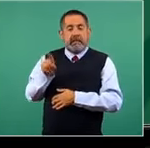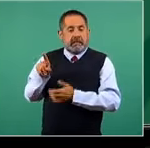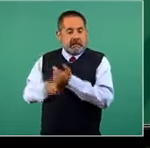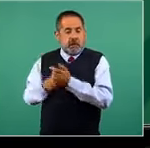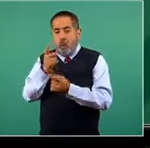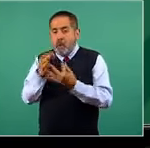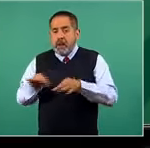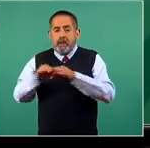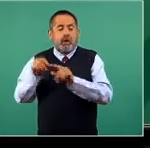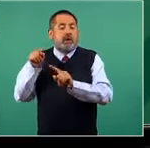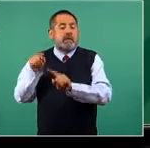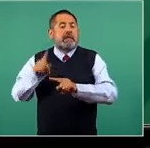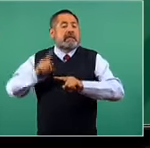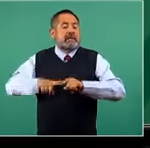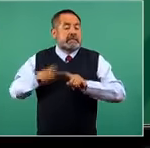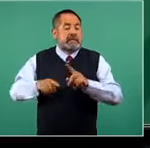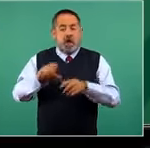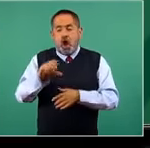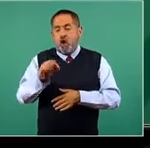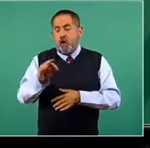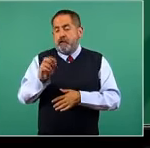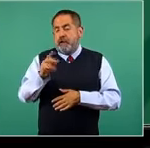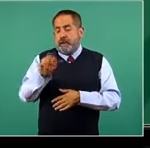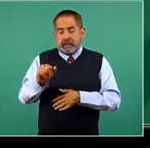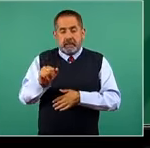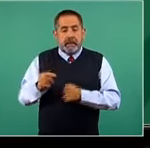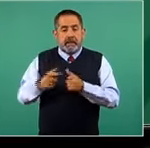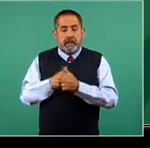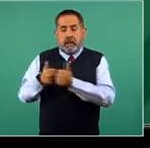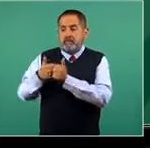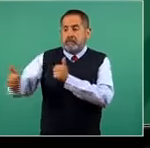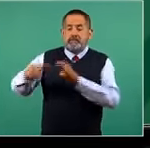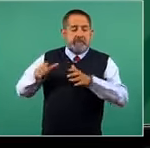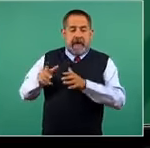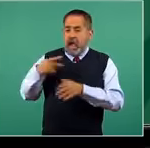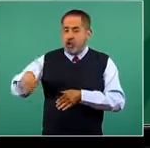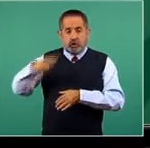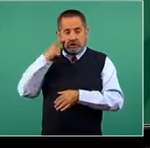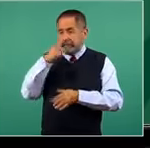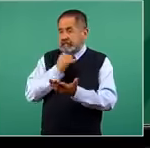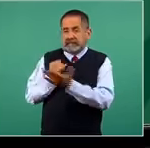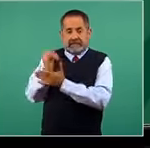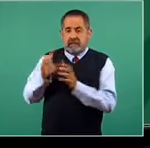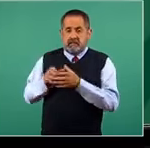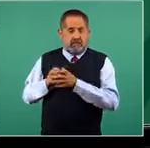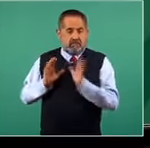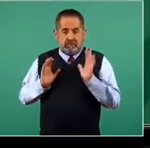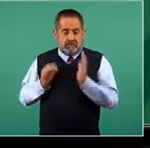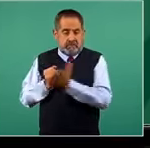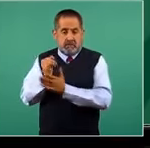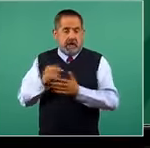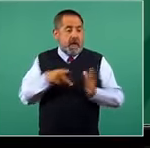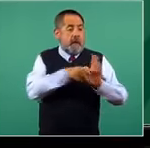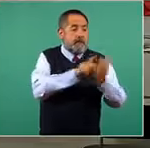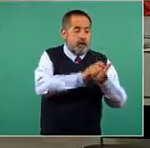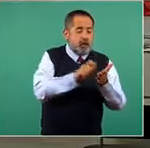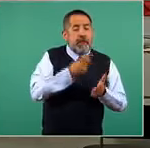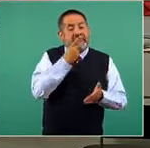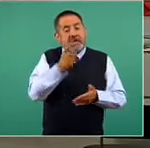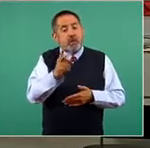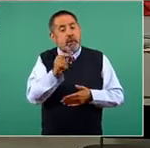cosas importantes es que COFEPRIS tenga su autonomía técnica y de gestión. El diario donde usted escribe, El